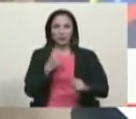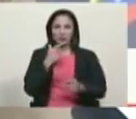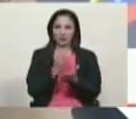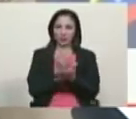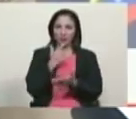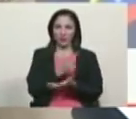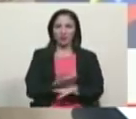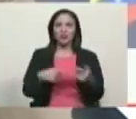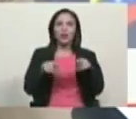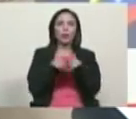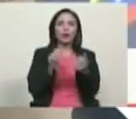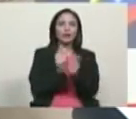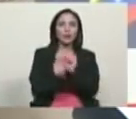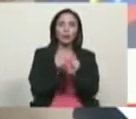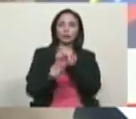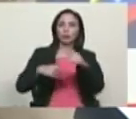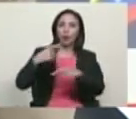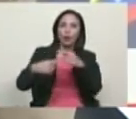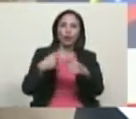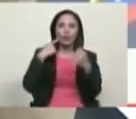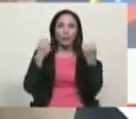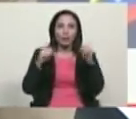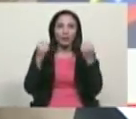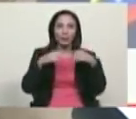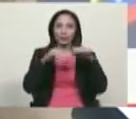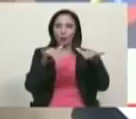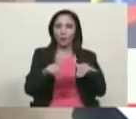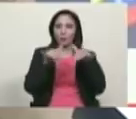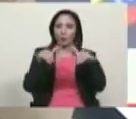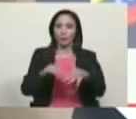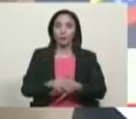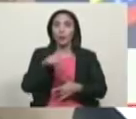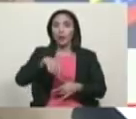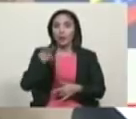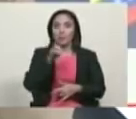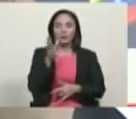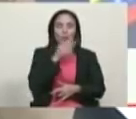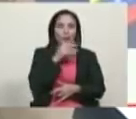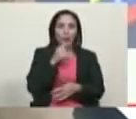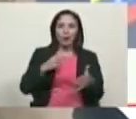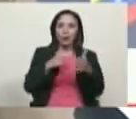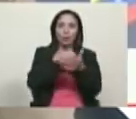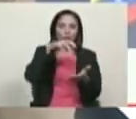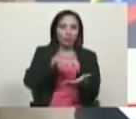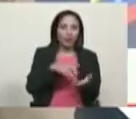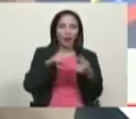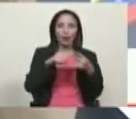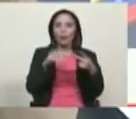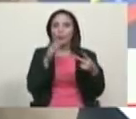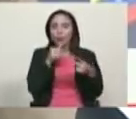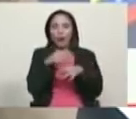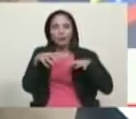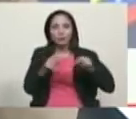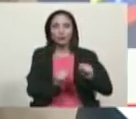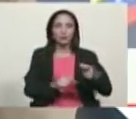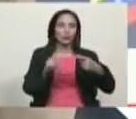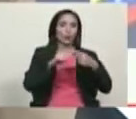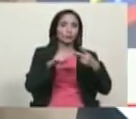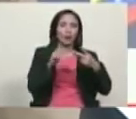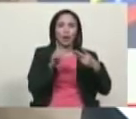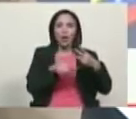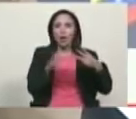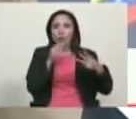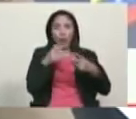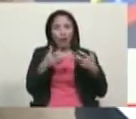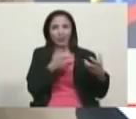No, en Venezuela no va a haber intervención. En Venezuela no va a haber golpe de Estado consolidado. En Venezuela no va